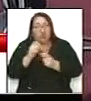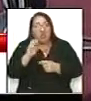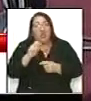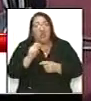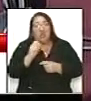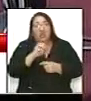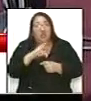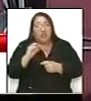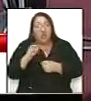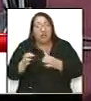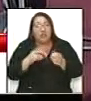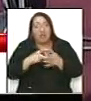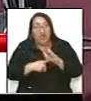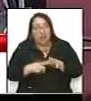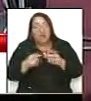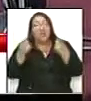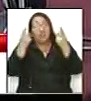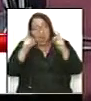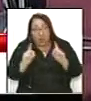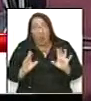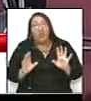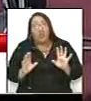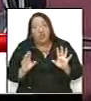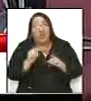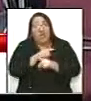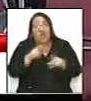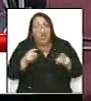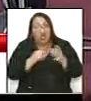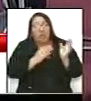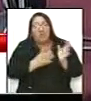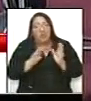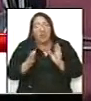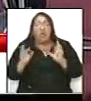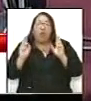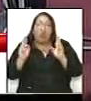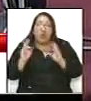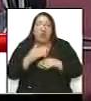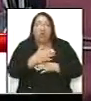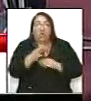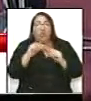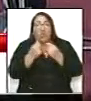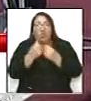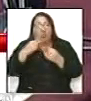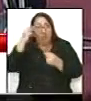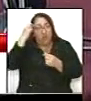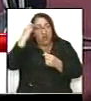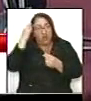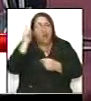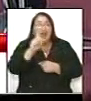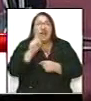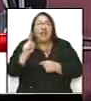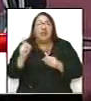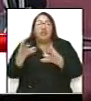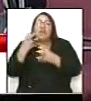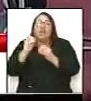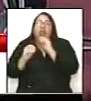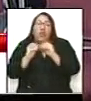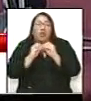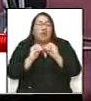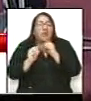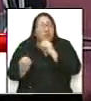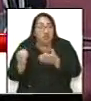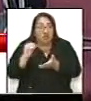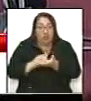Torres, señalando que estarían de acuerdo y que ellos también plantearían, ojalá, al resto de su bancada, a que la manera de corregir era